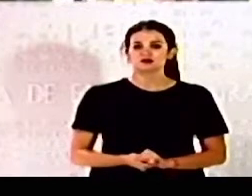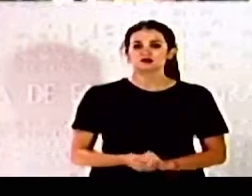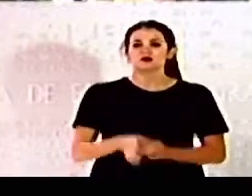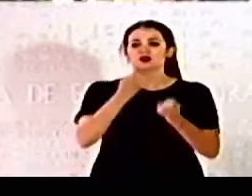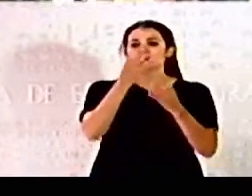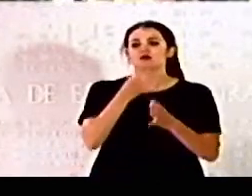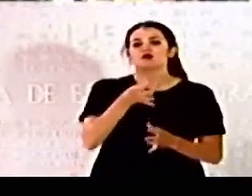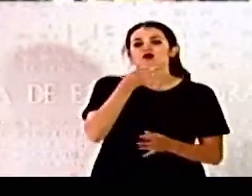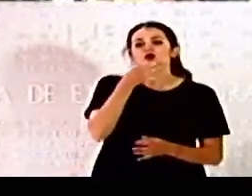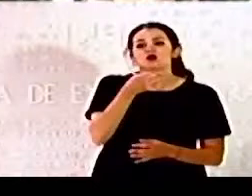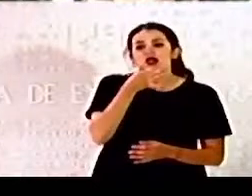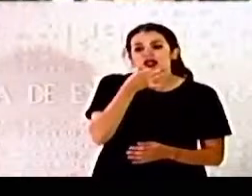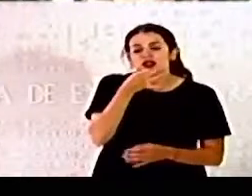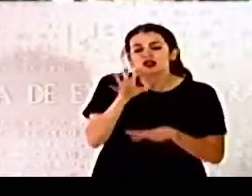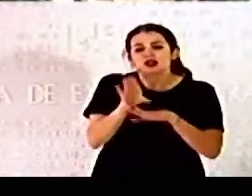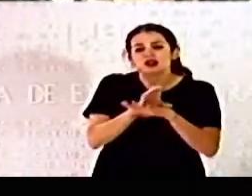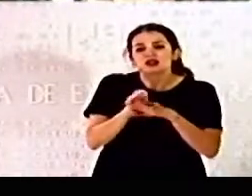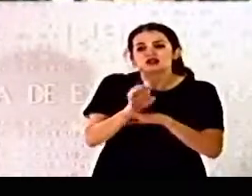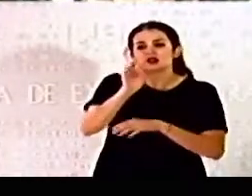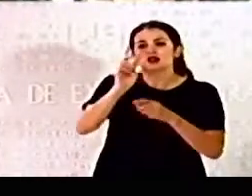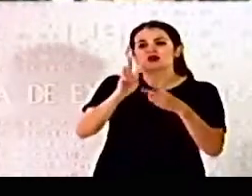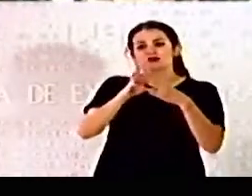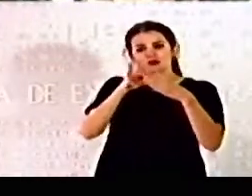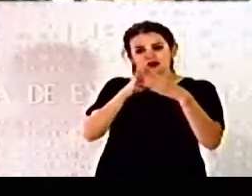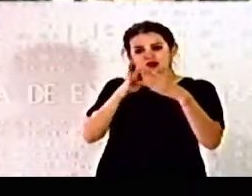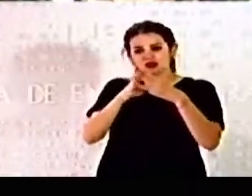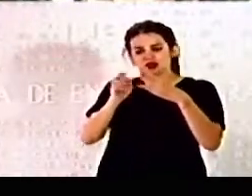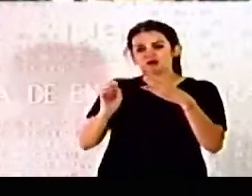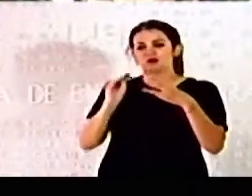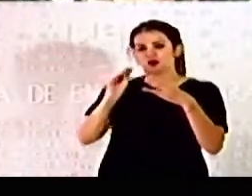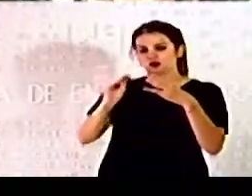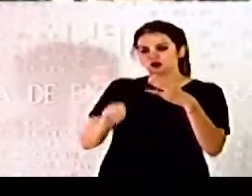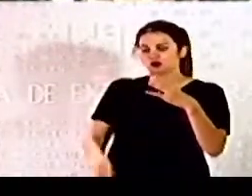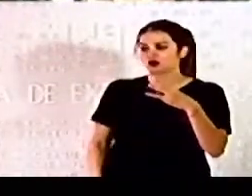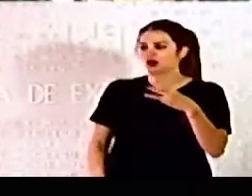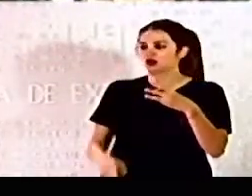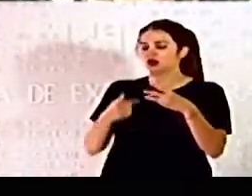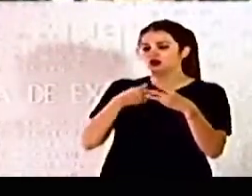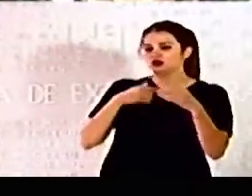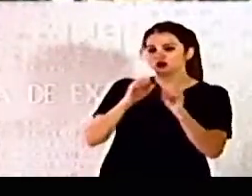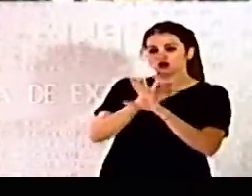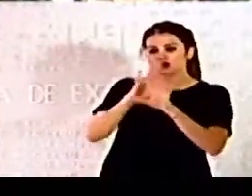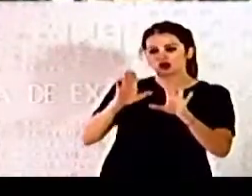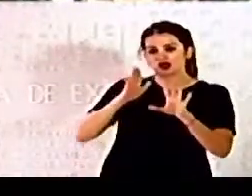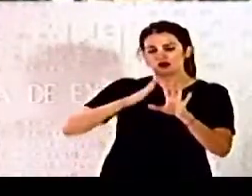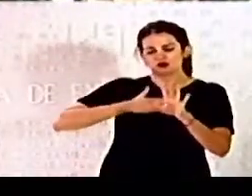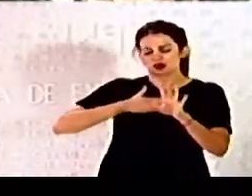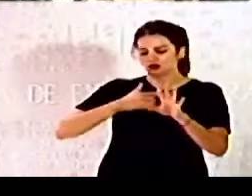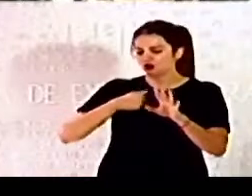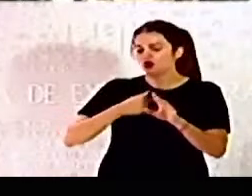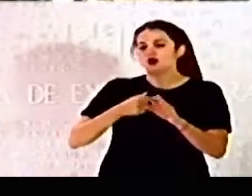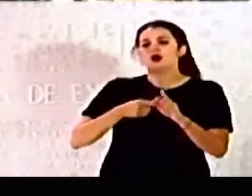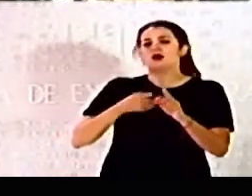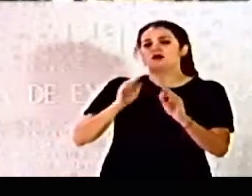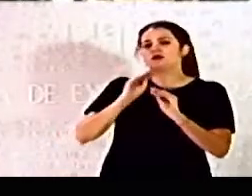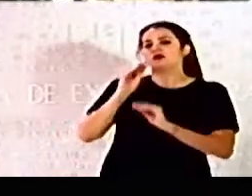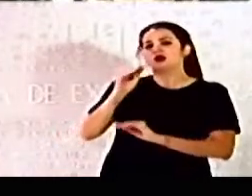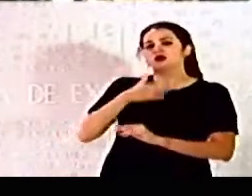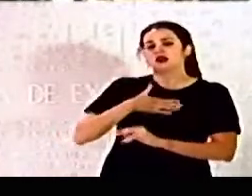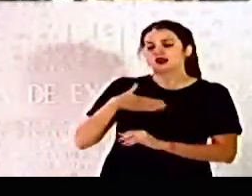Buenas tardes, consejero. 3 cuestiones. Lo tengo claro, pero no me resisto a no preguntarle.